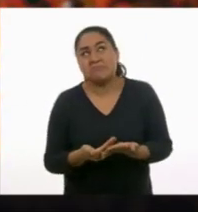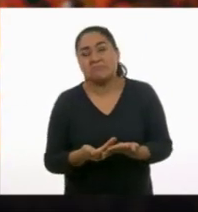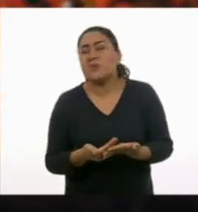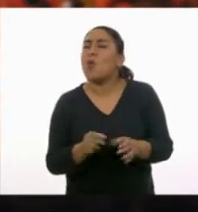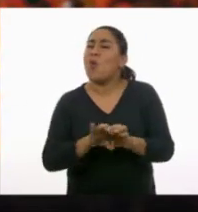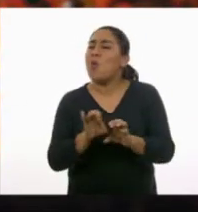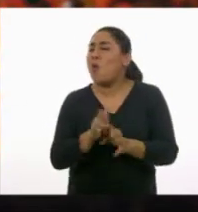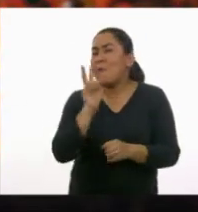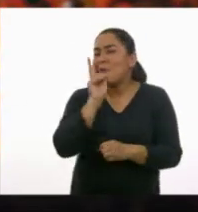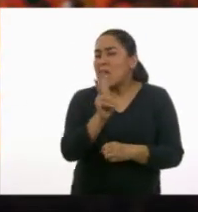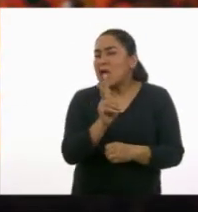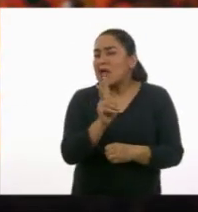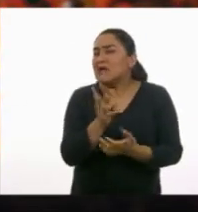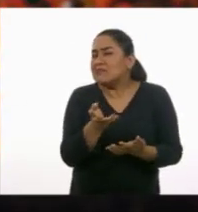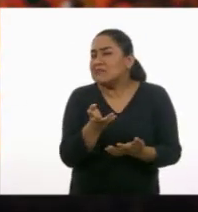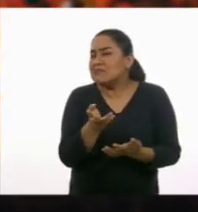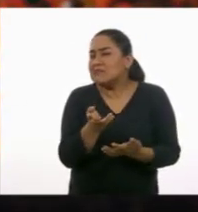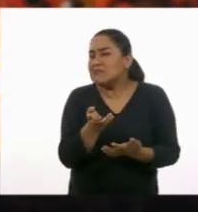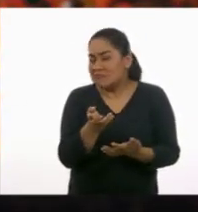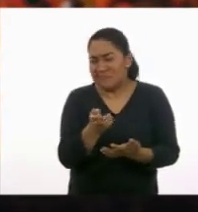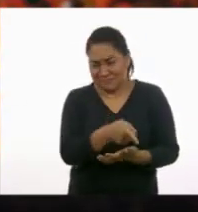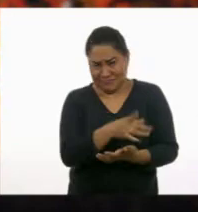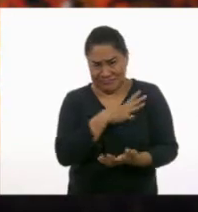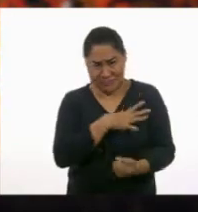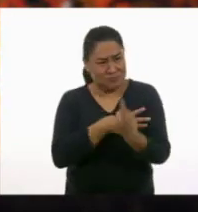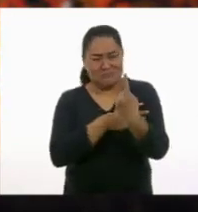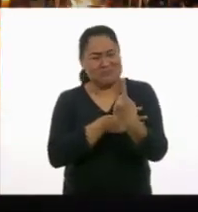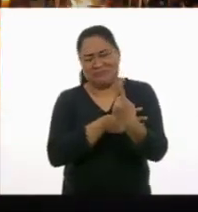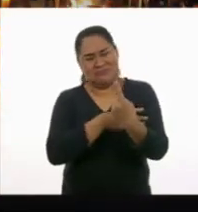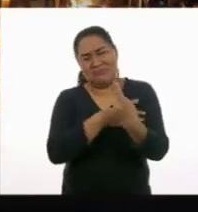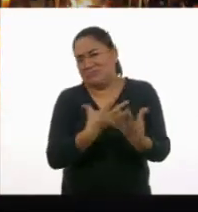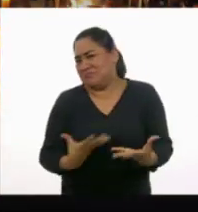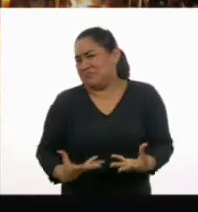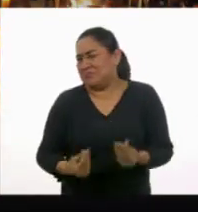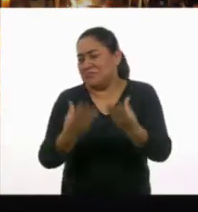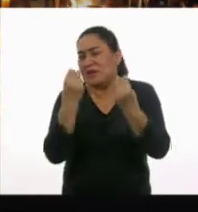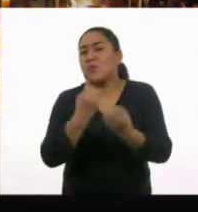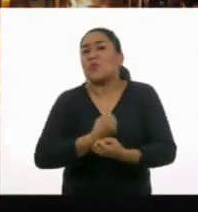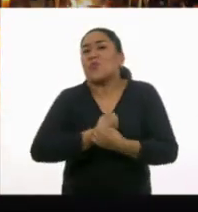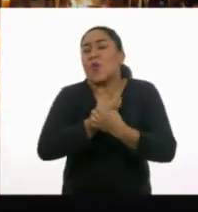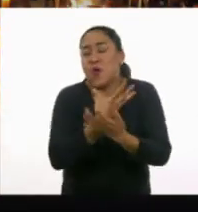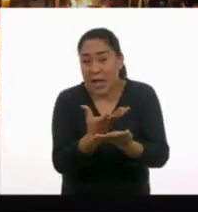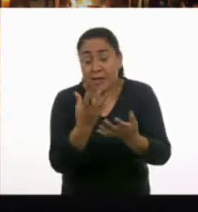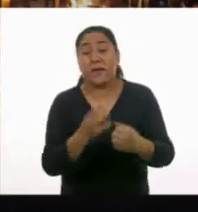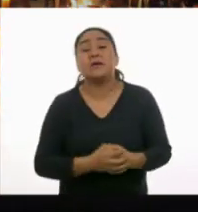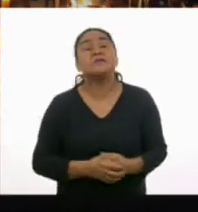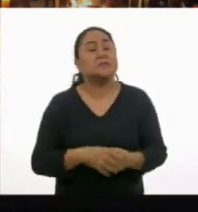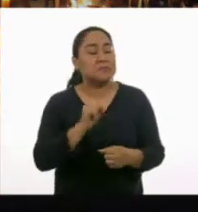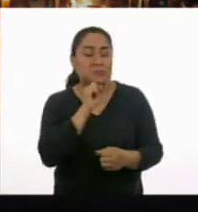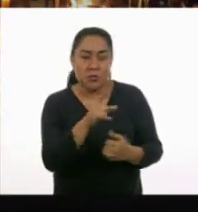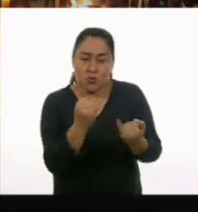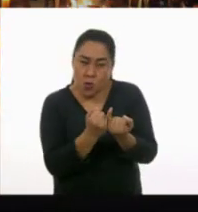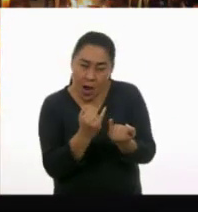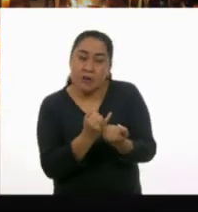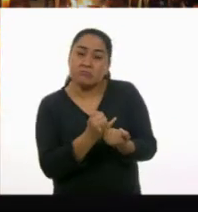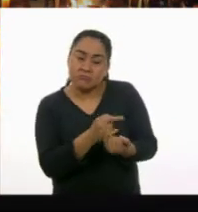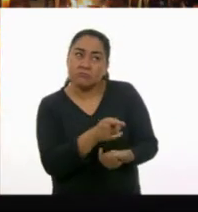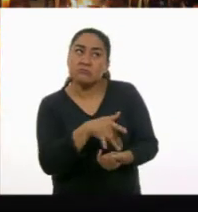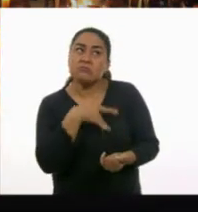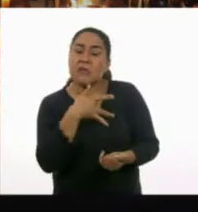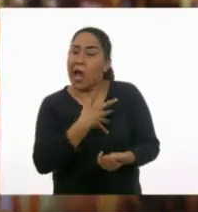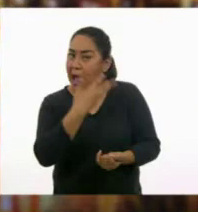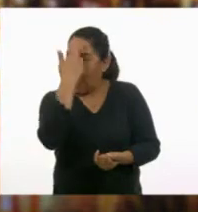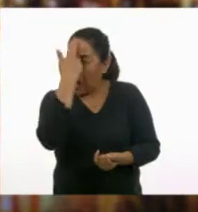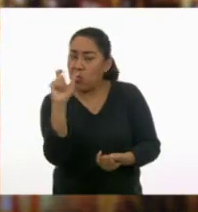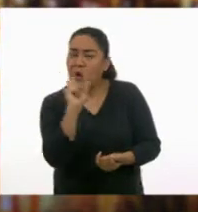pareció el poema? Pues así tenemos muchísimos. Me encantó. Sí. Y también me gustó muchísimo la recomendación de estar buscando las palabras que